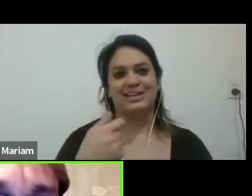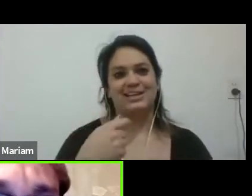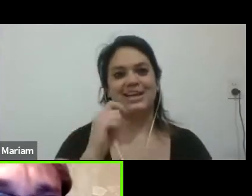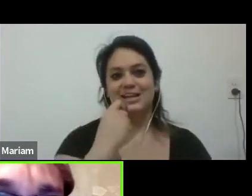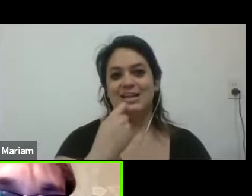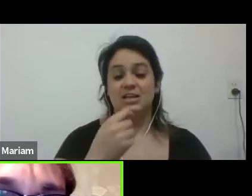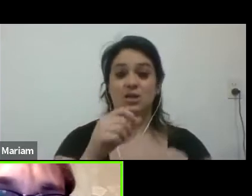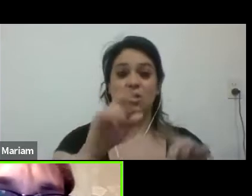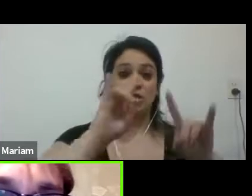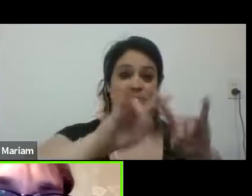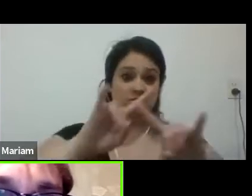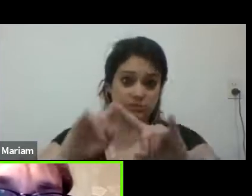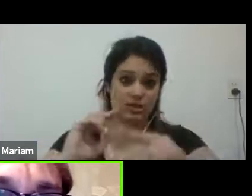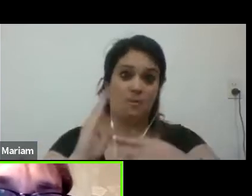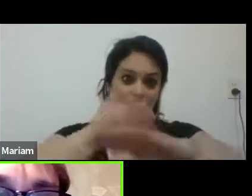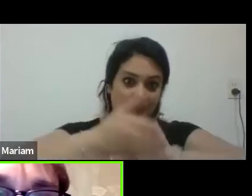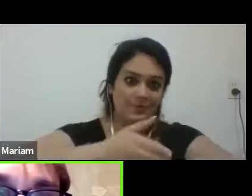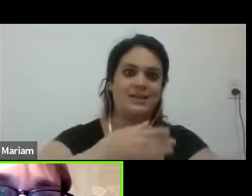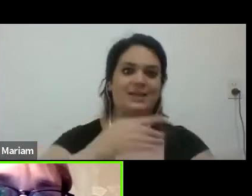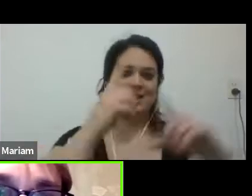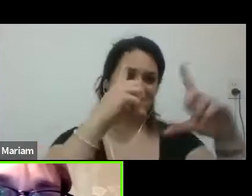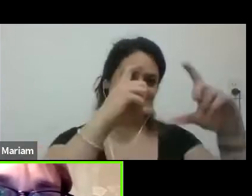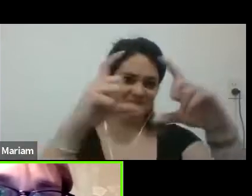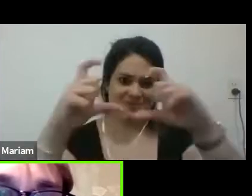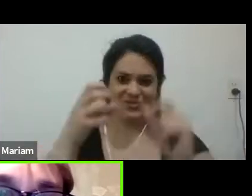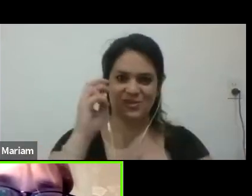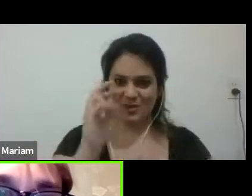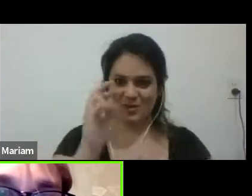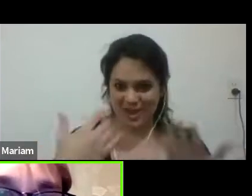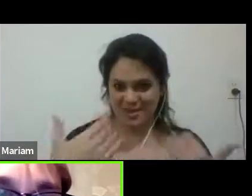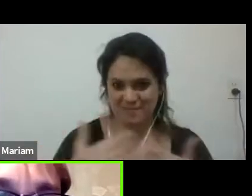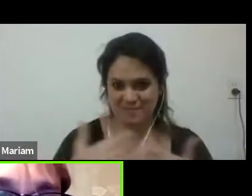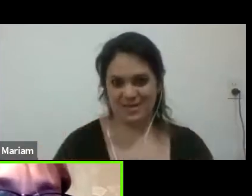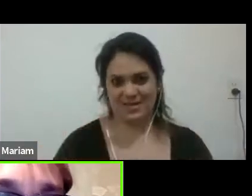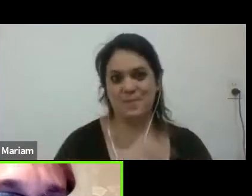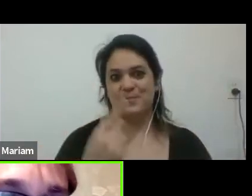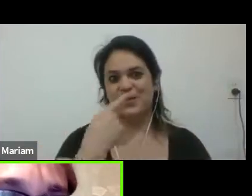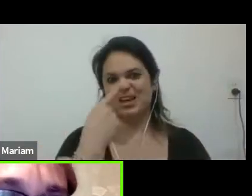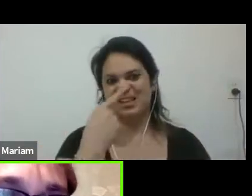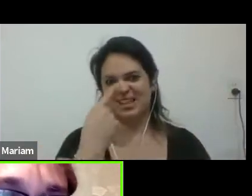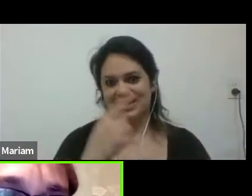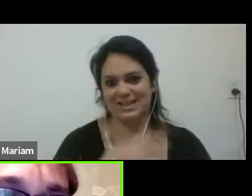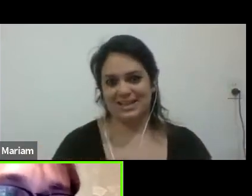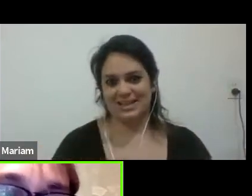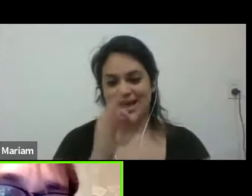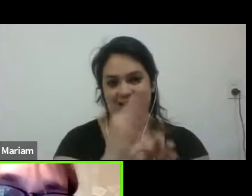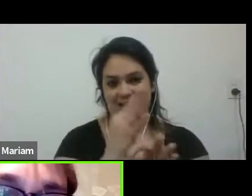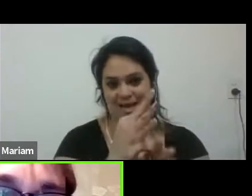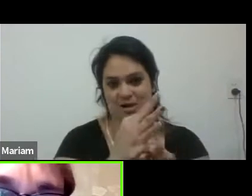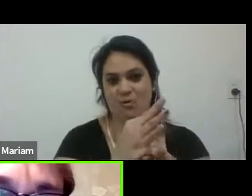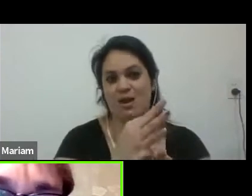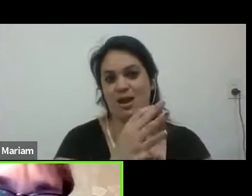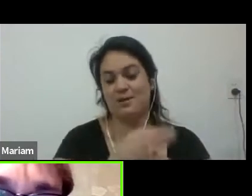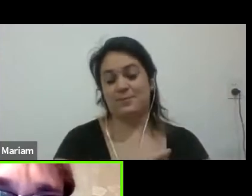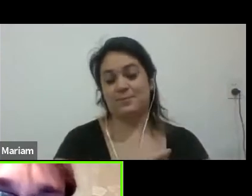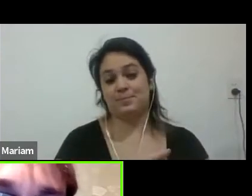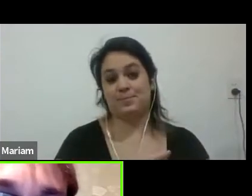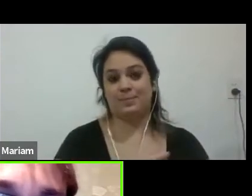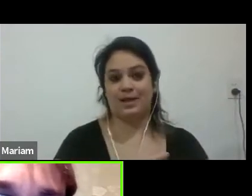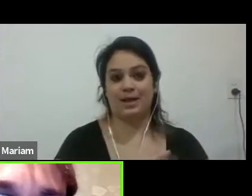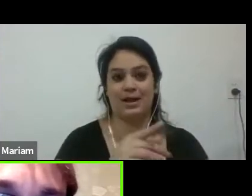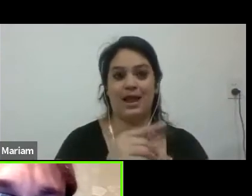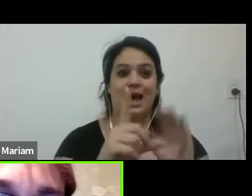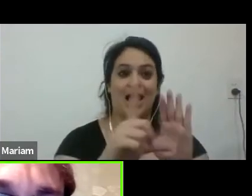la página puedan llegar a ver las fotos porque en realidad es muy interesante la escuela considerada también a través de la